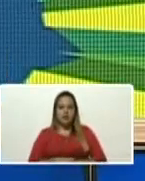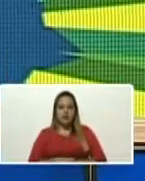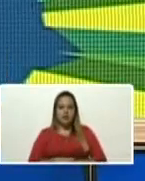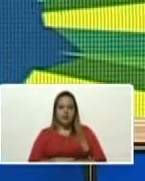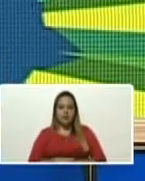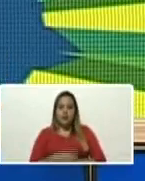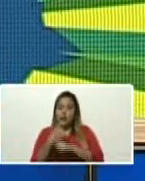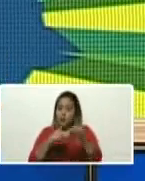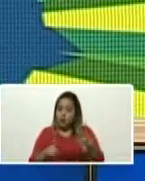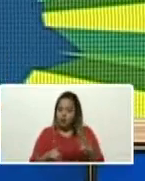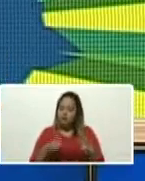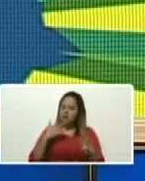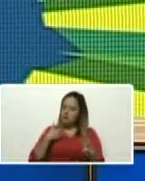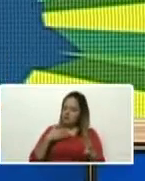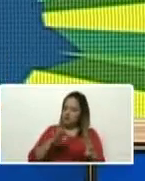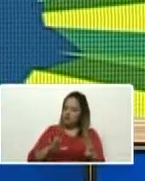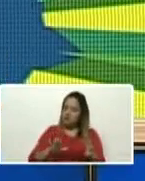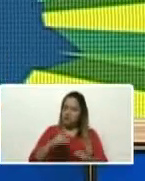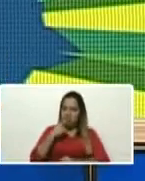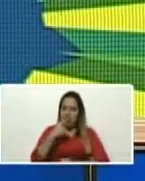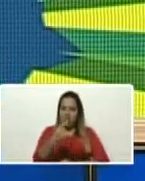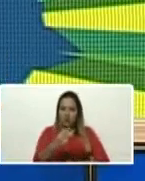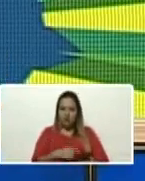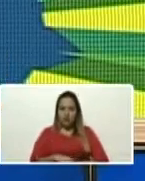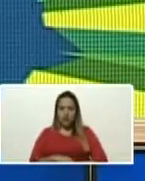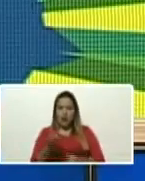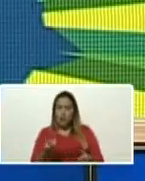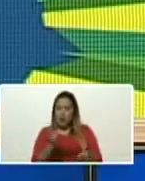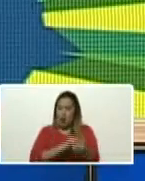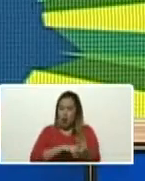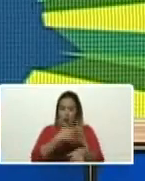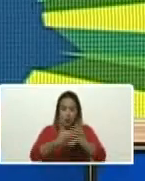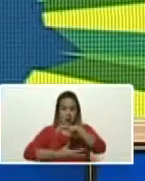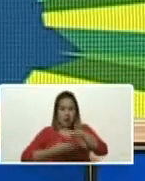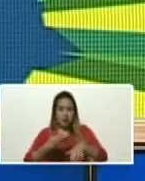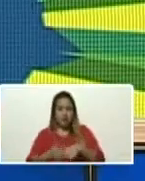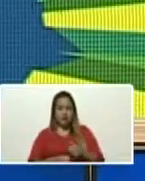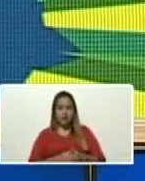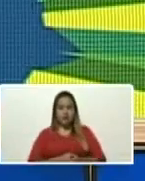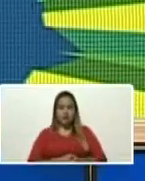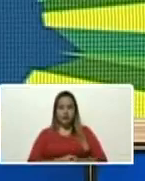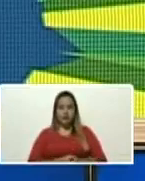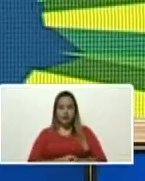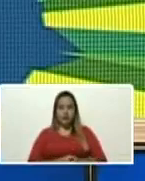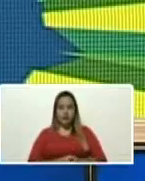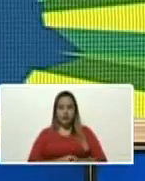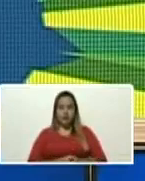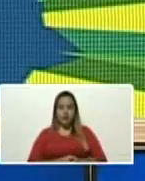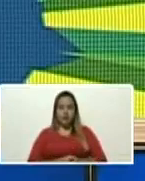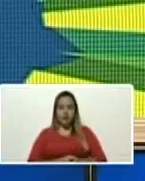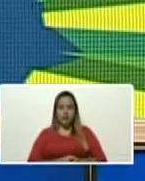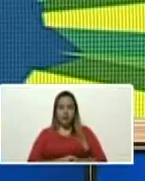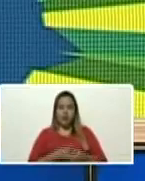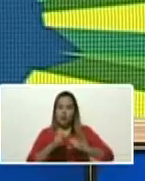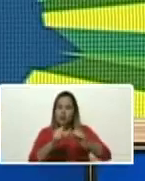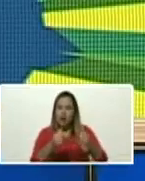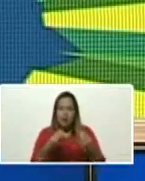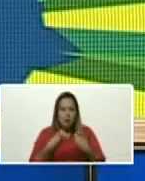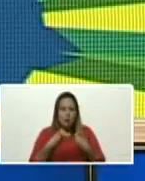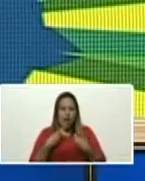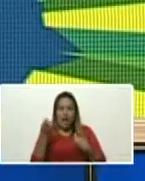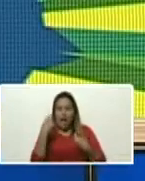Pero déjenme decirle que en las peores circunstancias que nos tocó vivir en